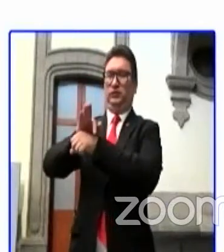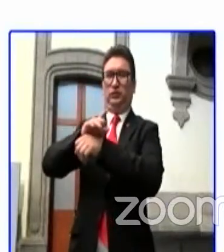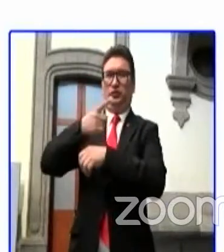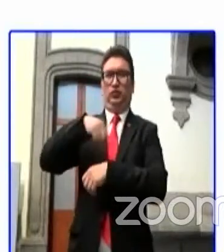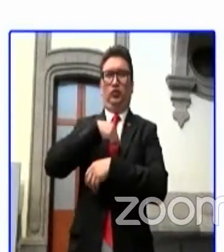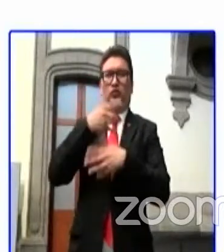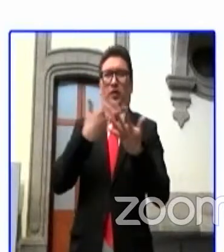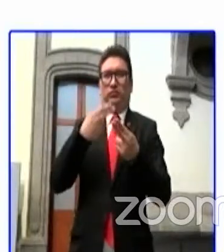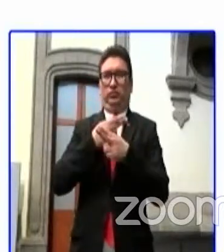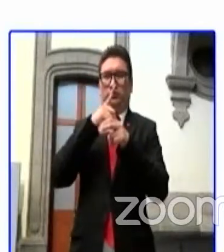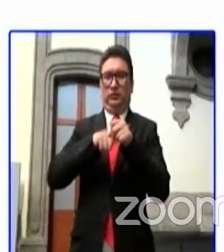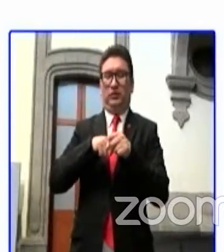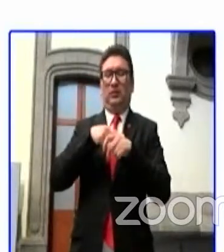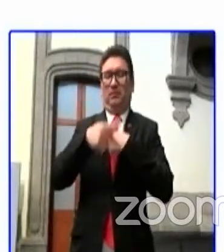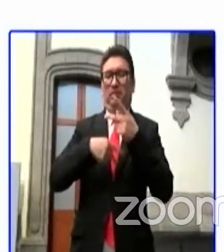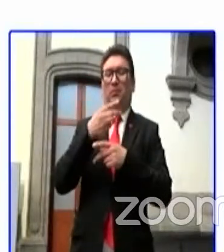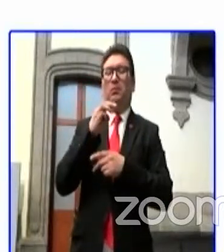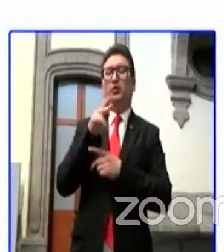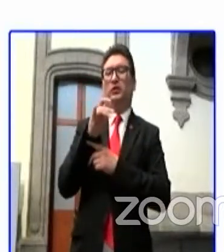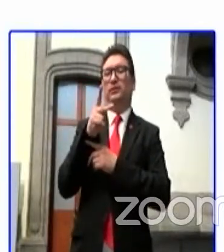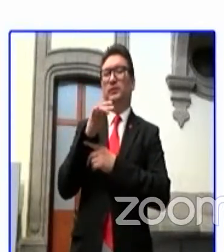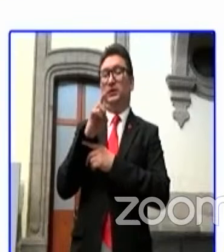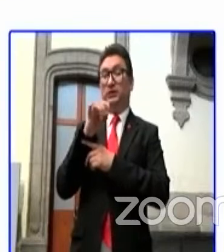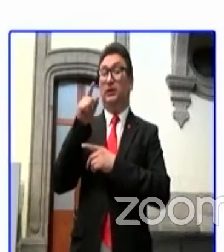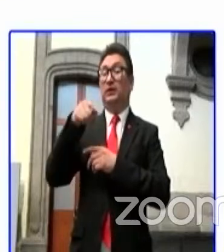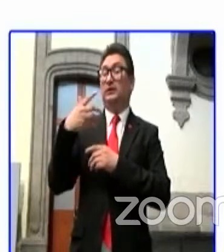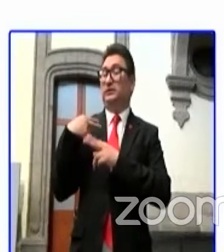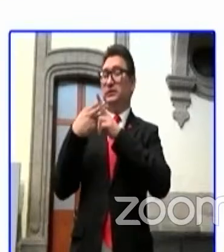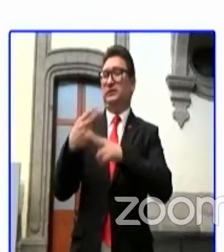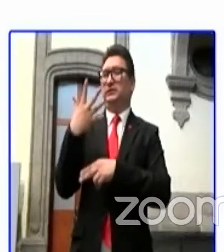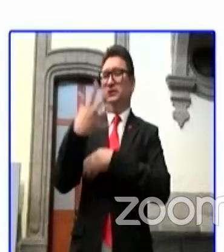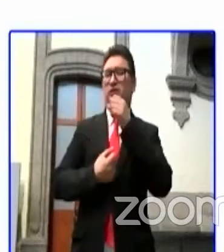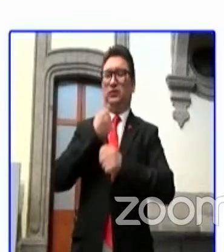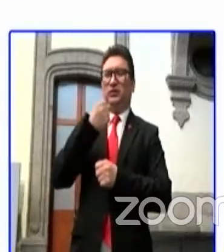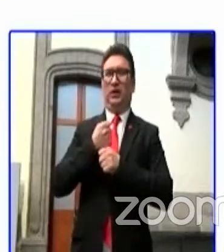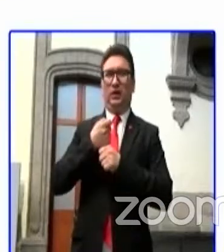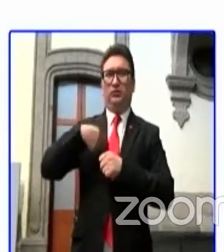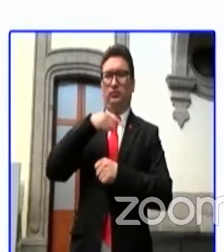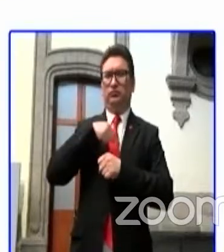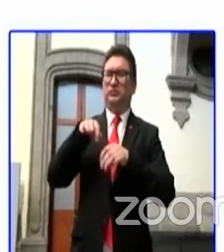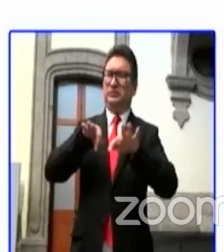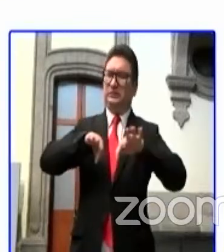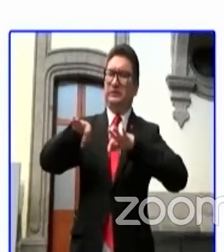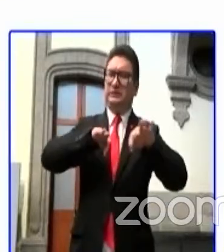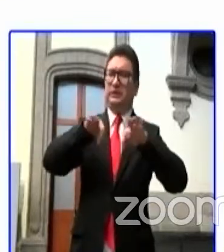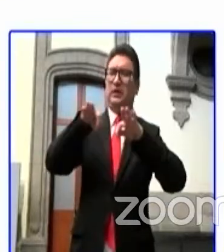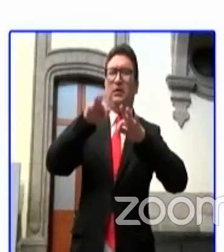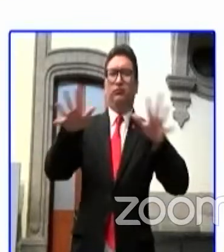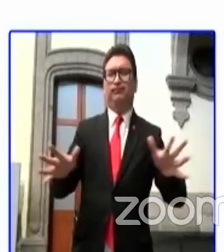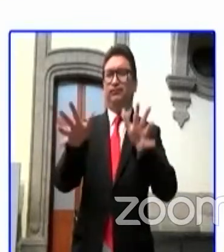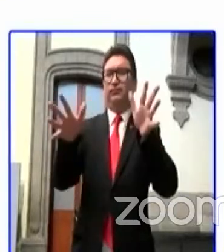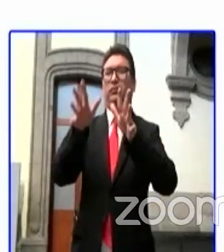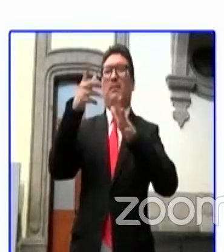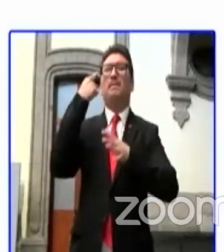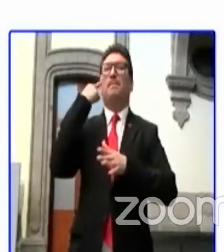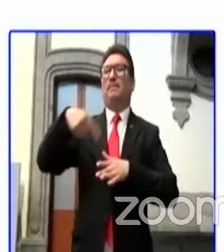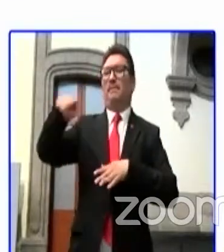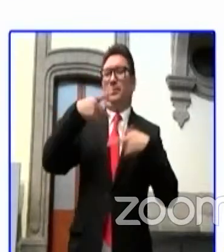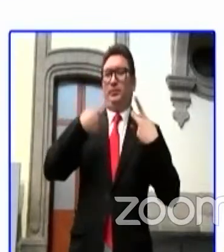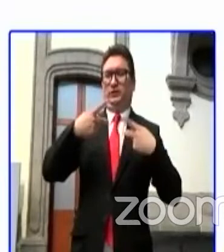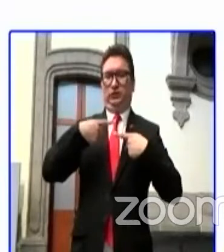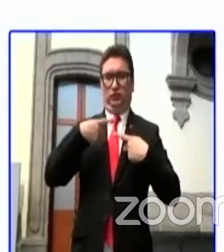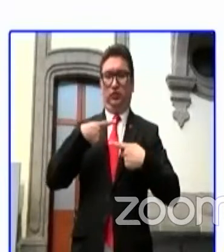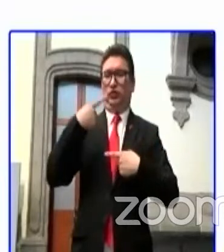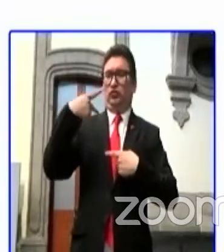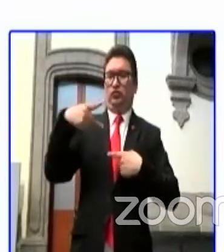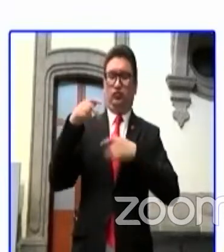de Piedad. En los últimos 5 años hemos estado trabajando en promover el trabajo digno a través de